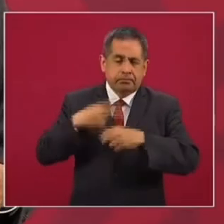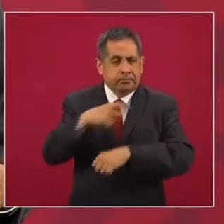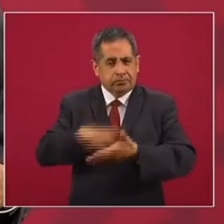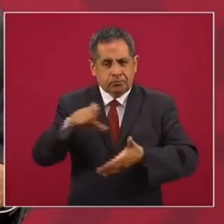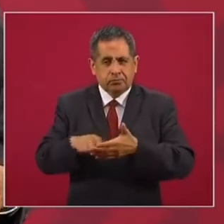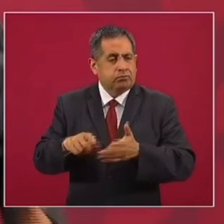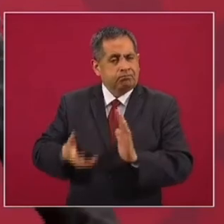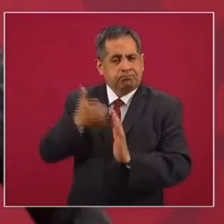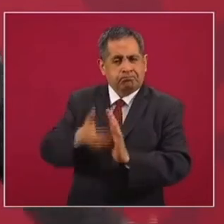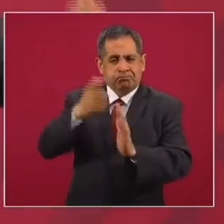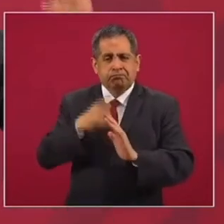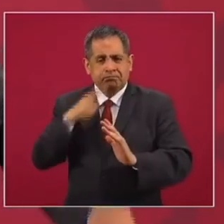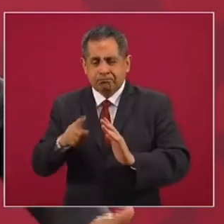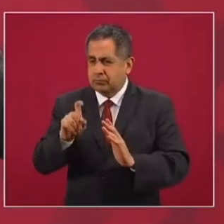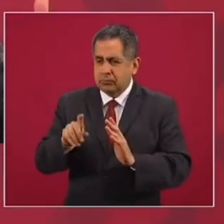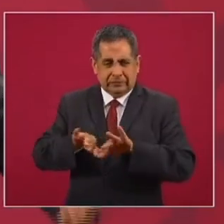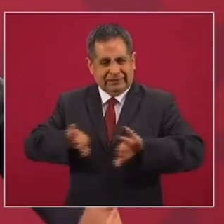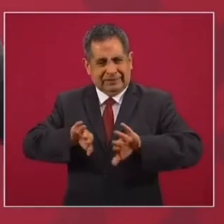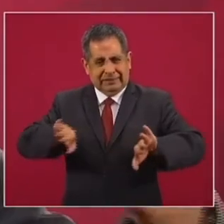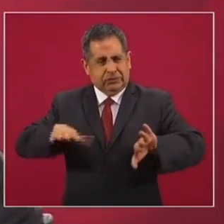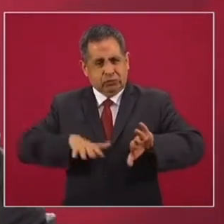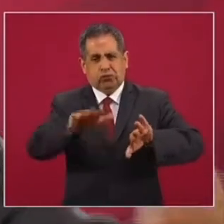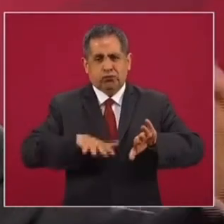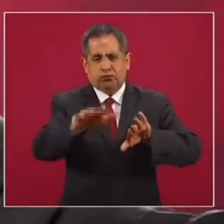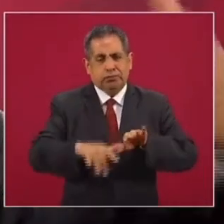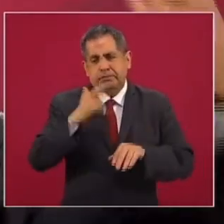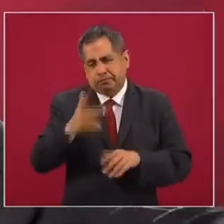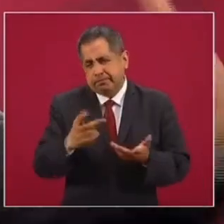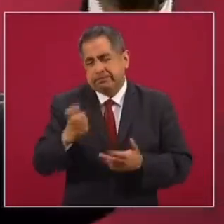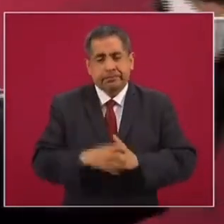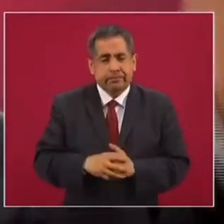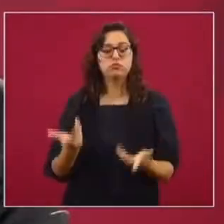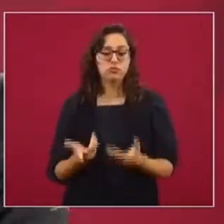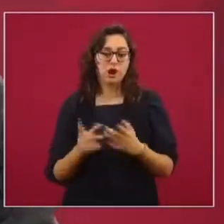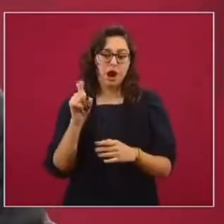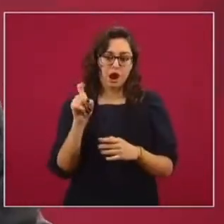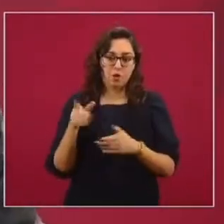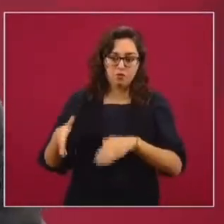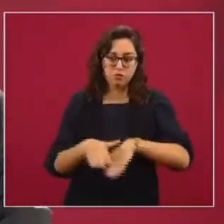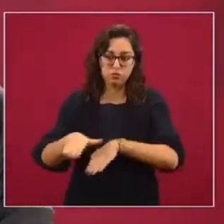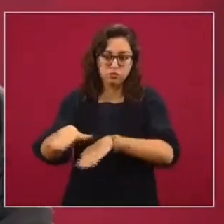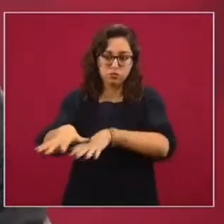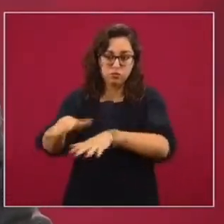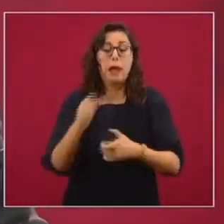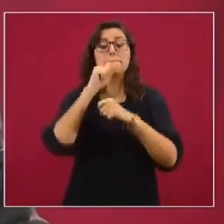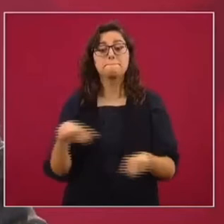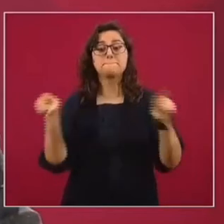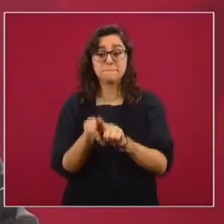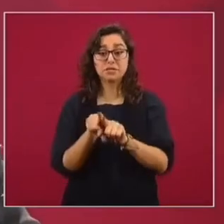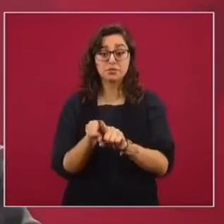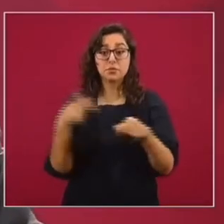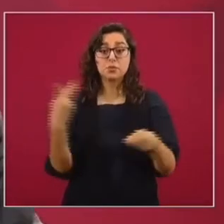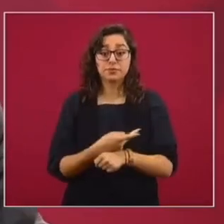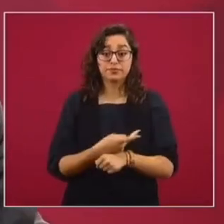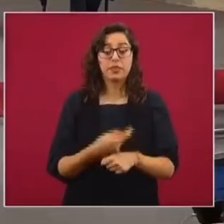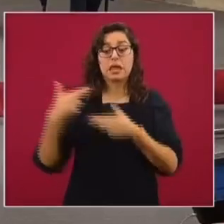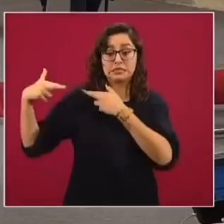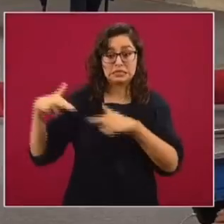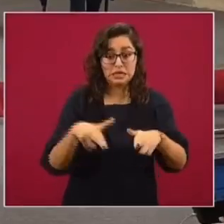dragas para ampliar los cauces de los ríos, porque hay tapones. Lo segundo es que vamos a poner control sobre las cuatro